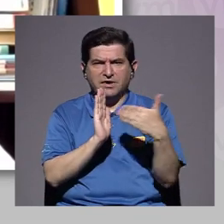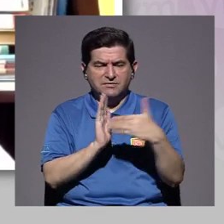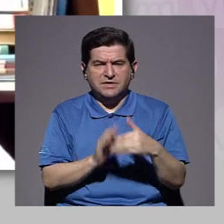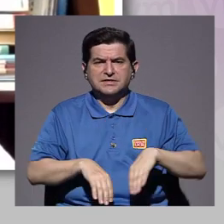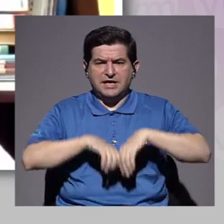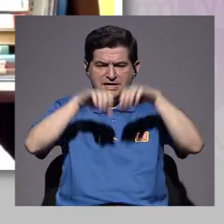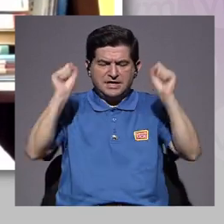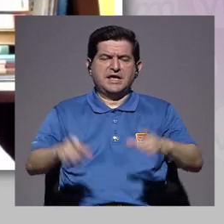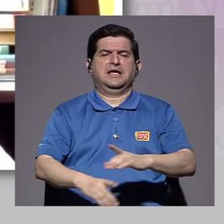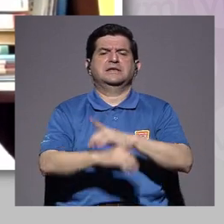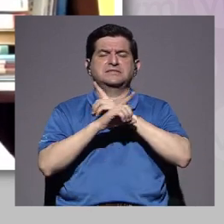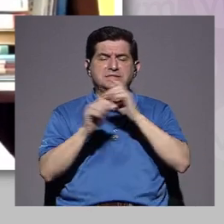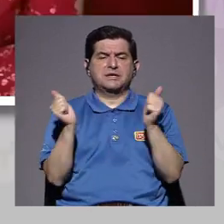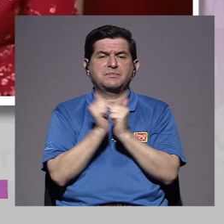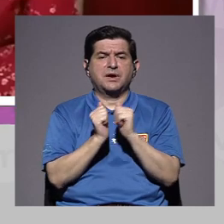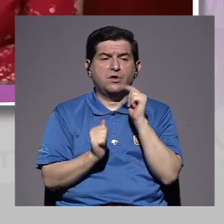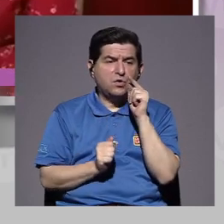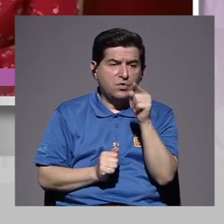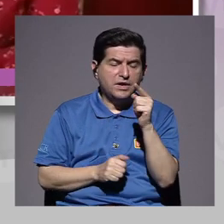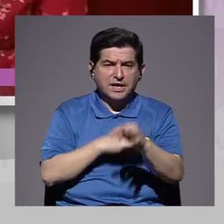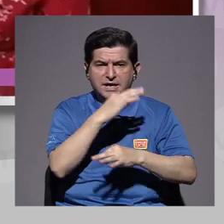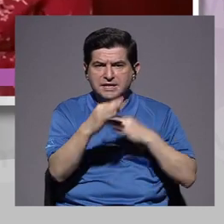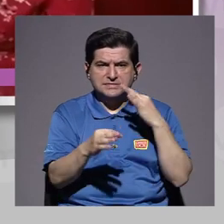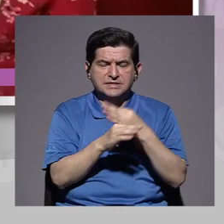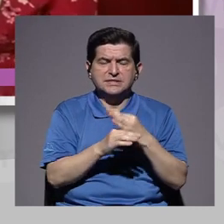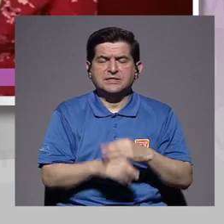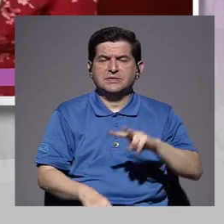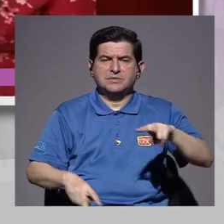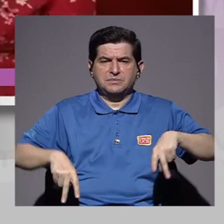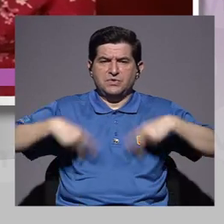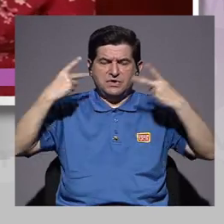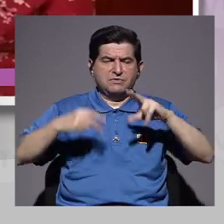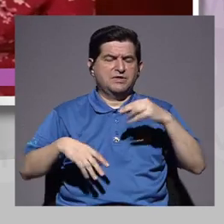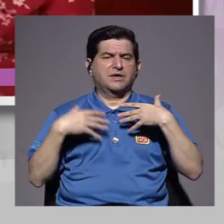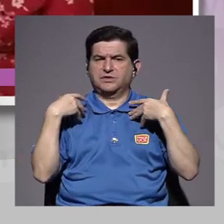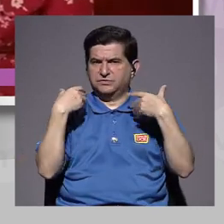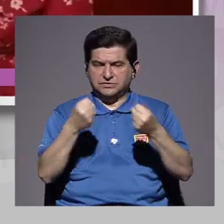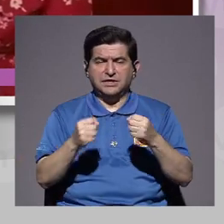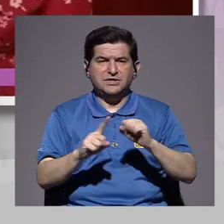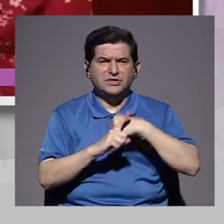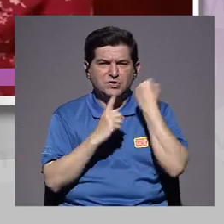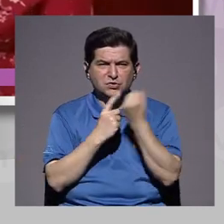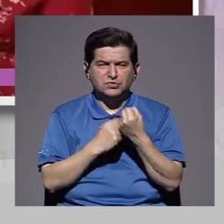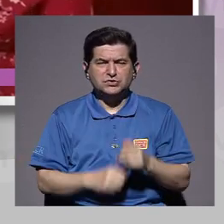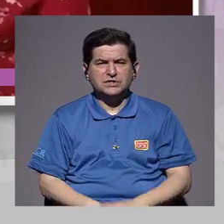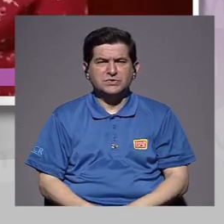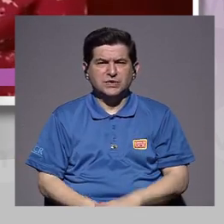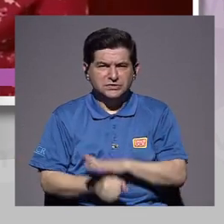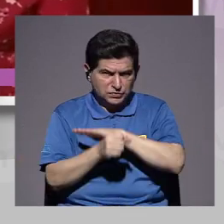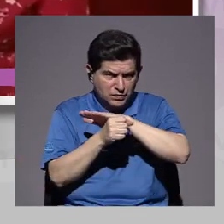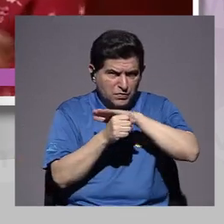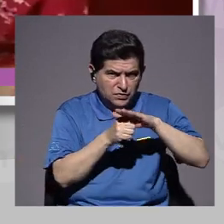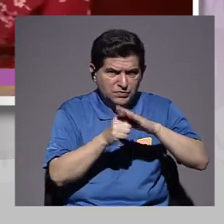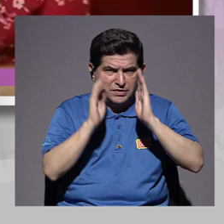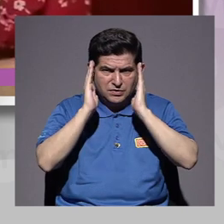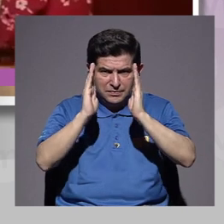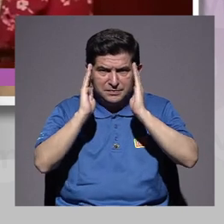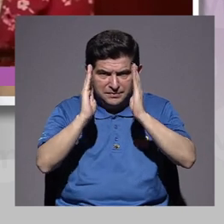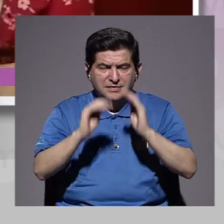sistema inmunológico con ese estilo de vida no saludable. Es una cuestión integral, por decirlo así también,